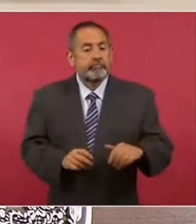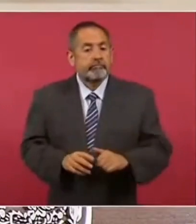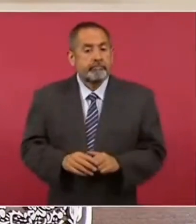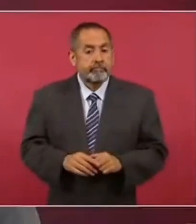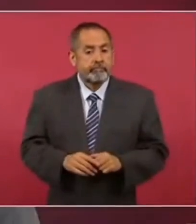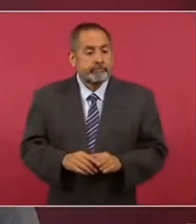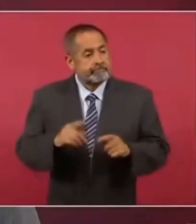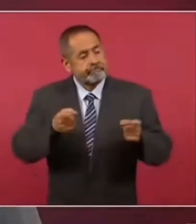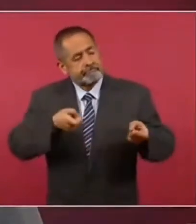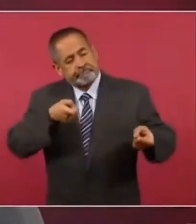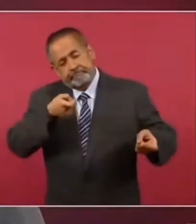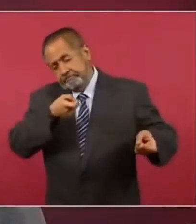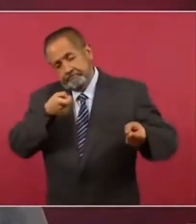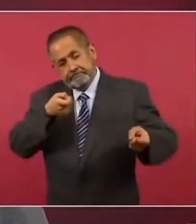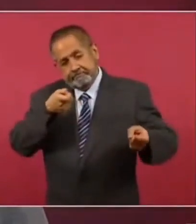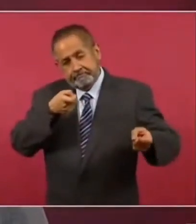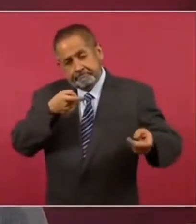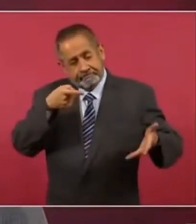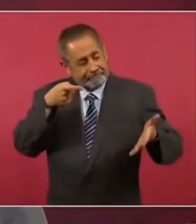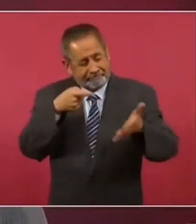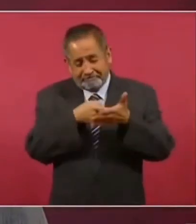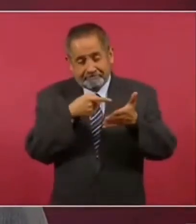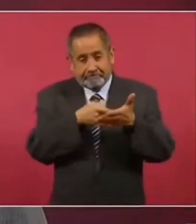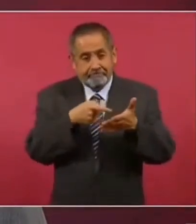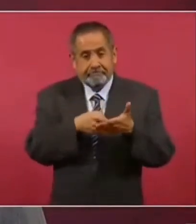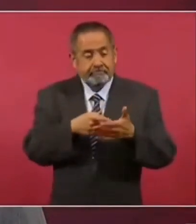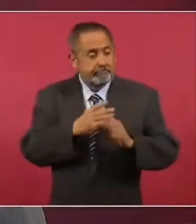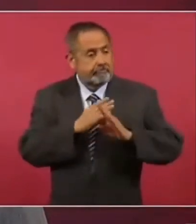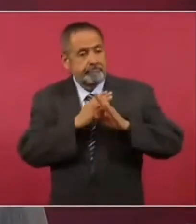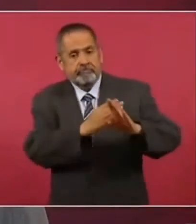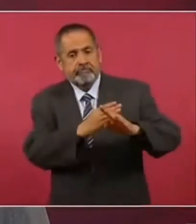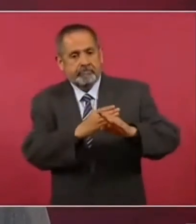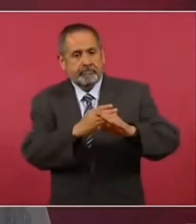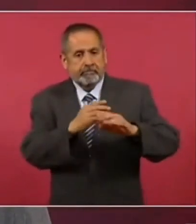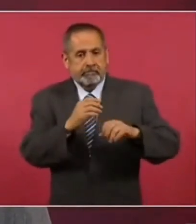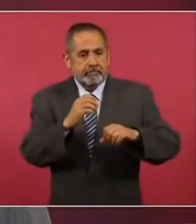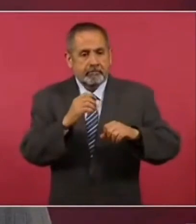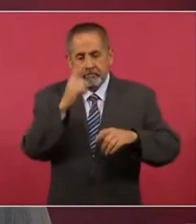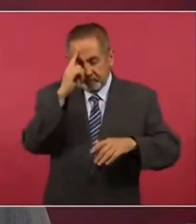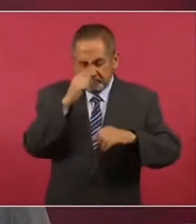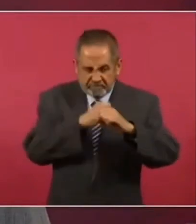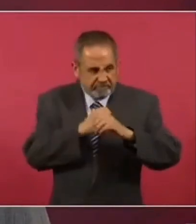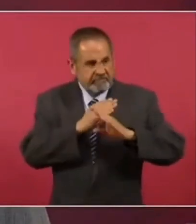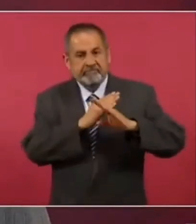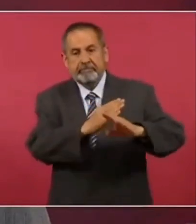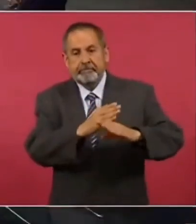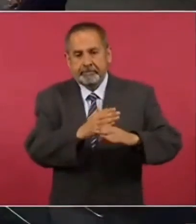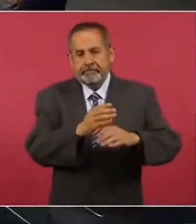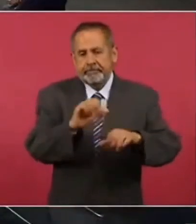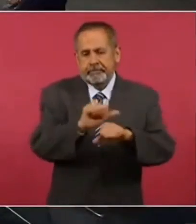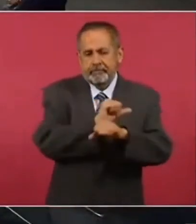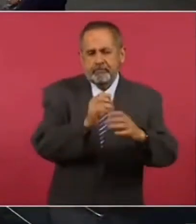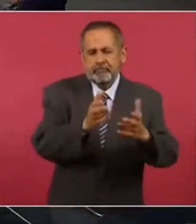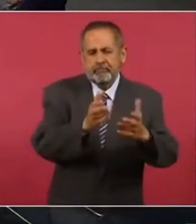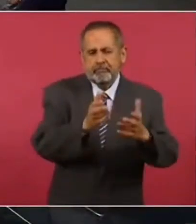le tiraron y se protegió con una camioneta blindada